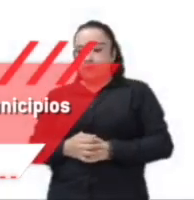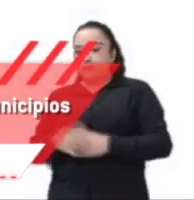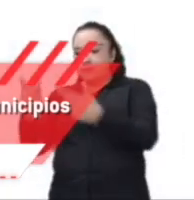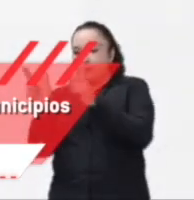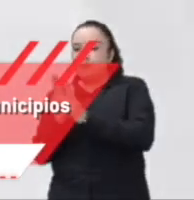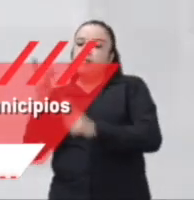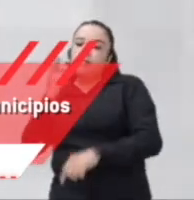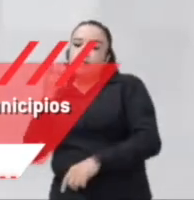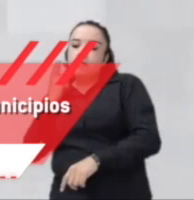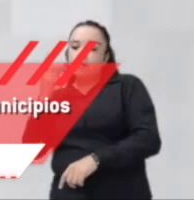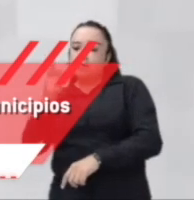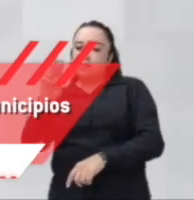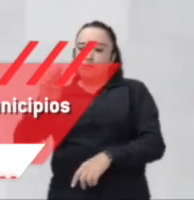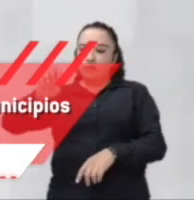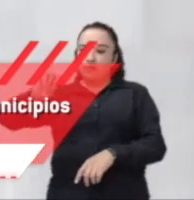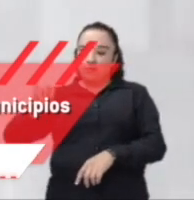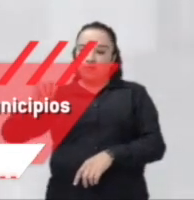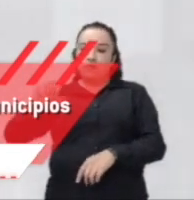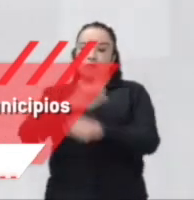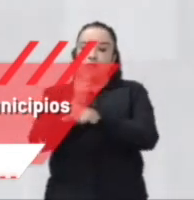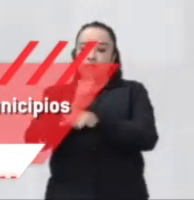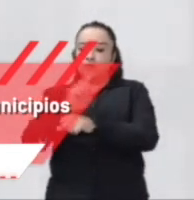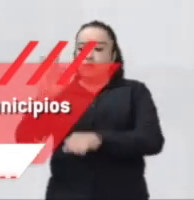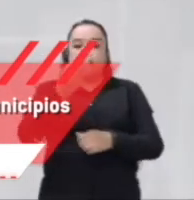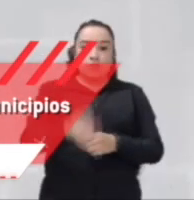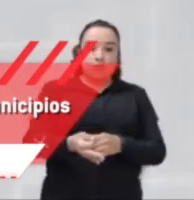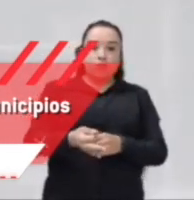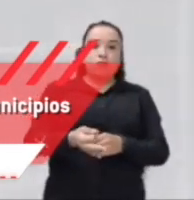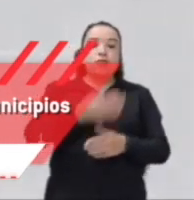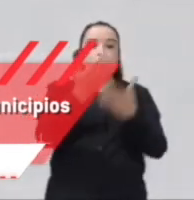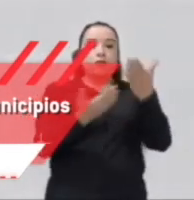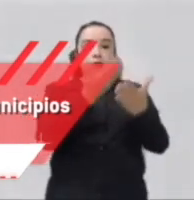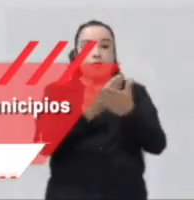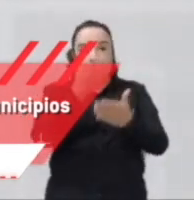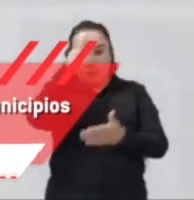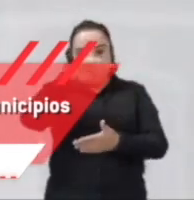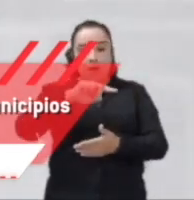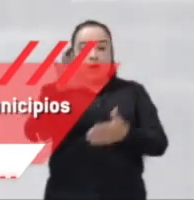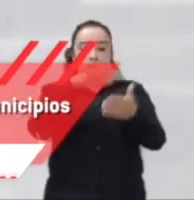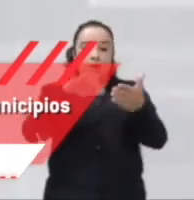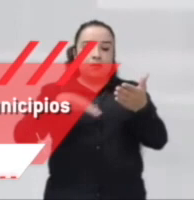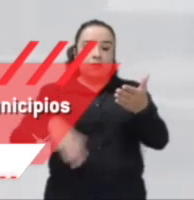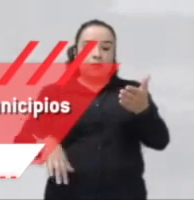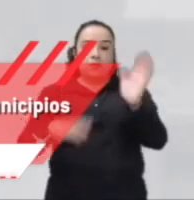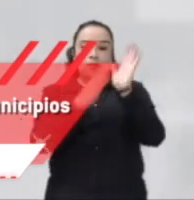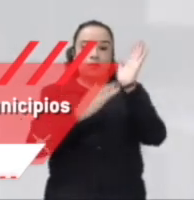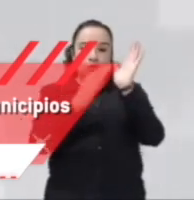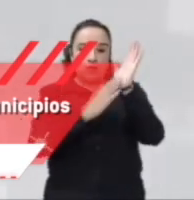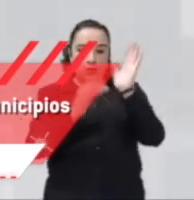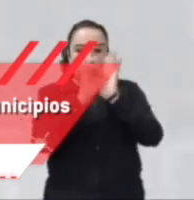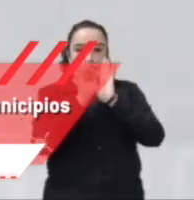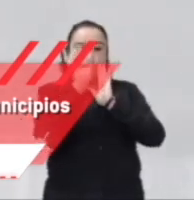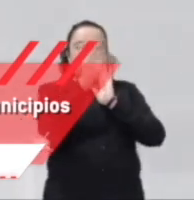tal parámetro Hernández Cortés informó que algunos de los partidos políticos estaban en desacuerdo con lo propuesto por falta de parámetros